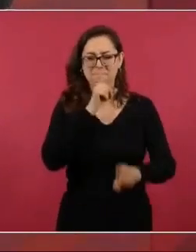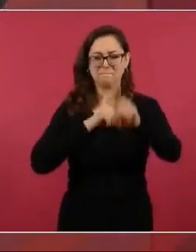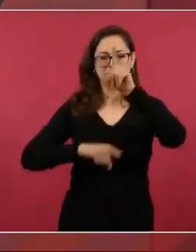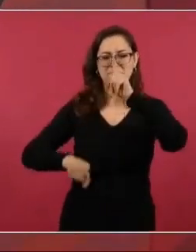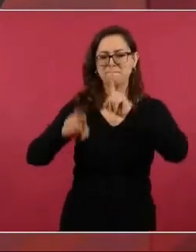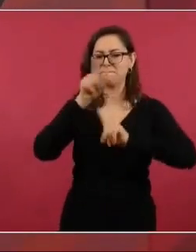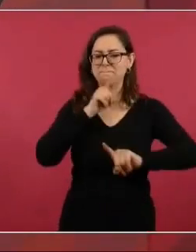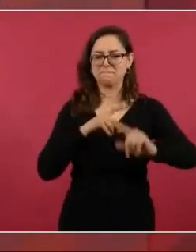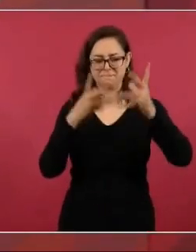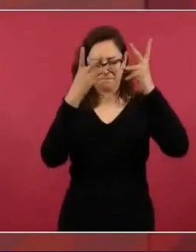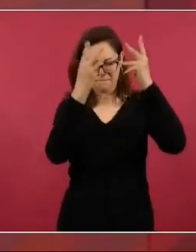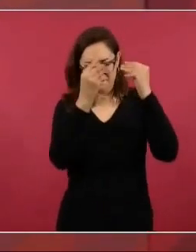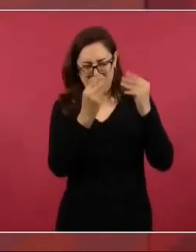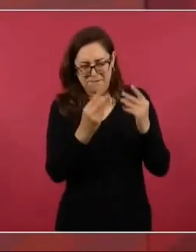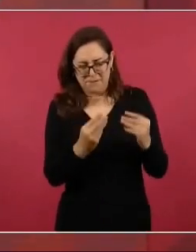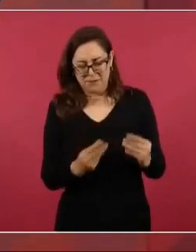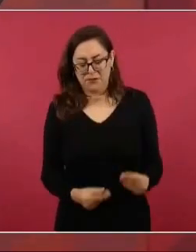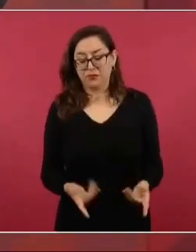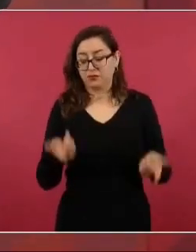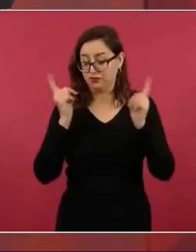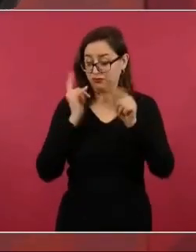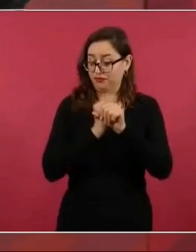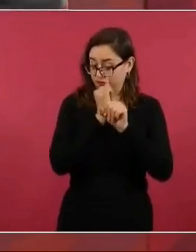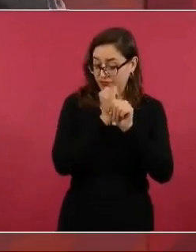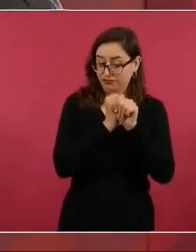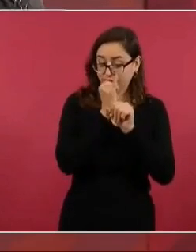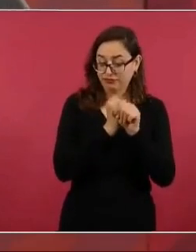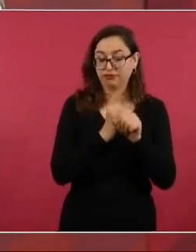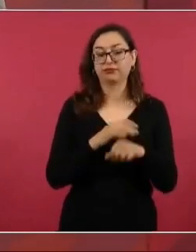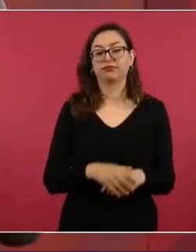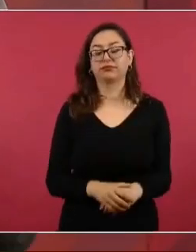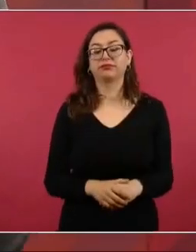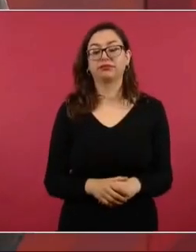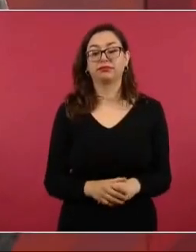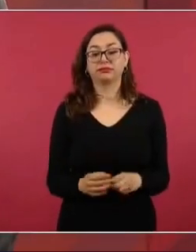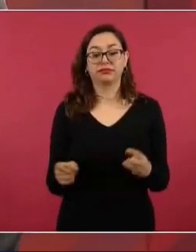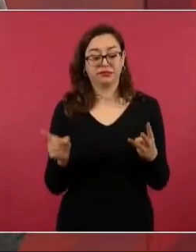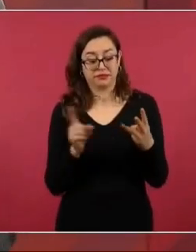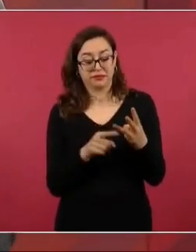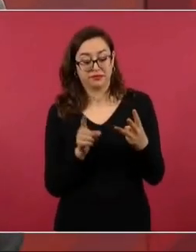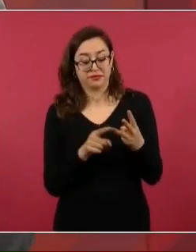haya investigadores, pero así,